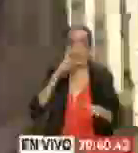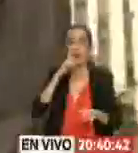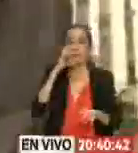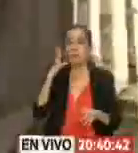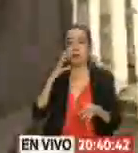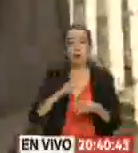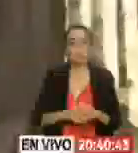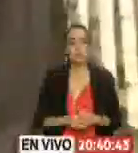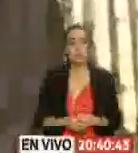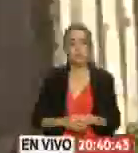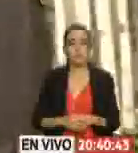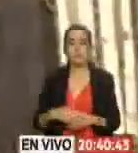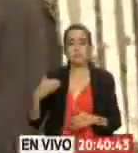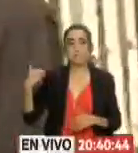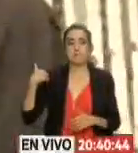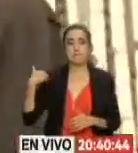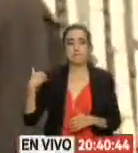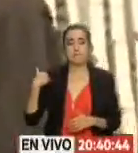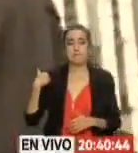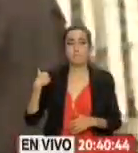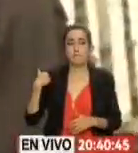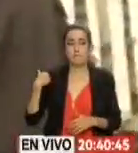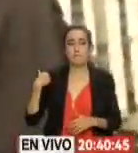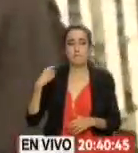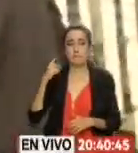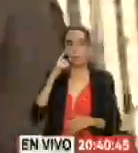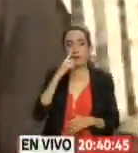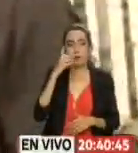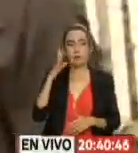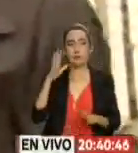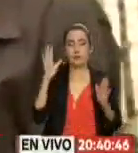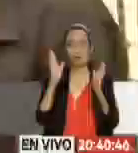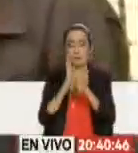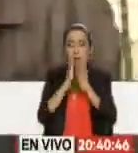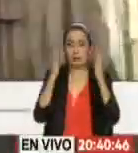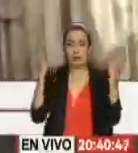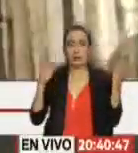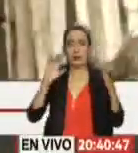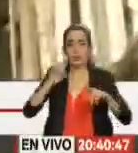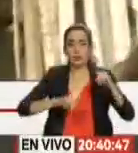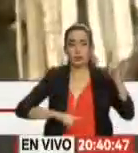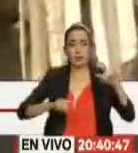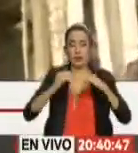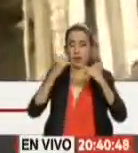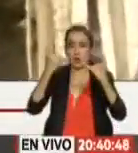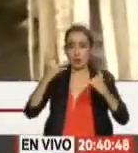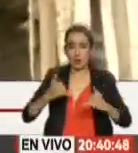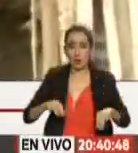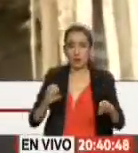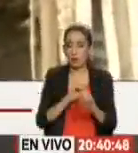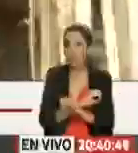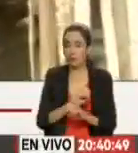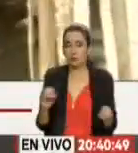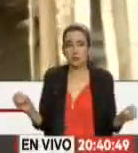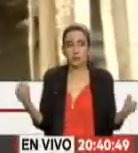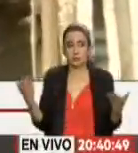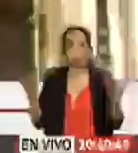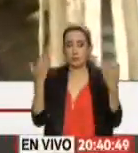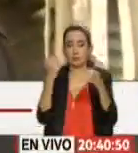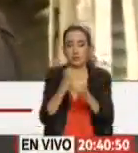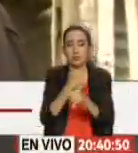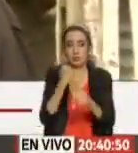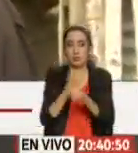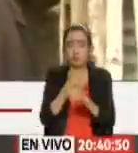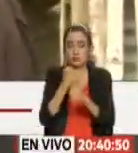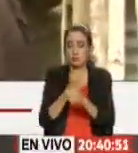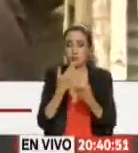casa. Tenemos unos arroz en la bodega y no se nos ha perdido. Ahorita que no tenemos nadie, no tiene trabajo.